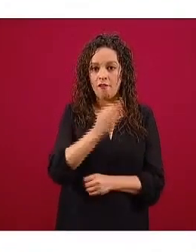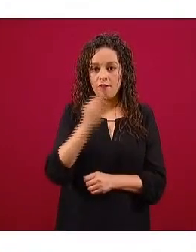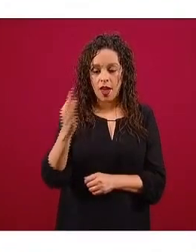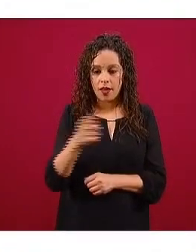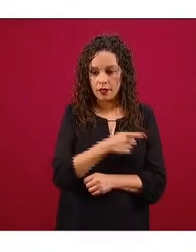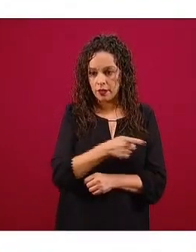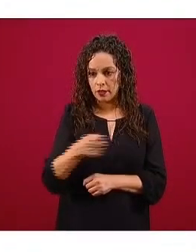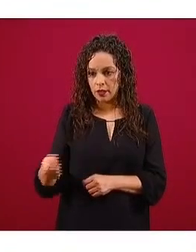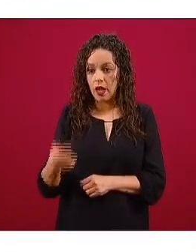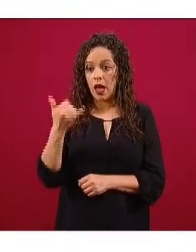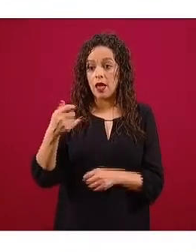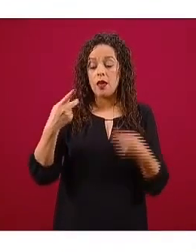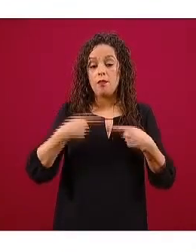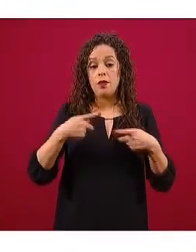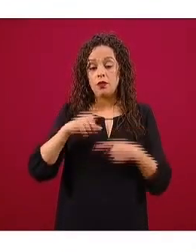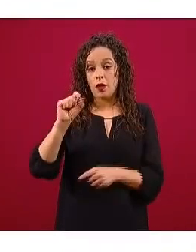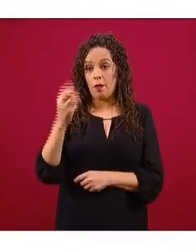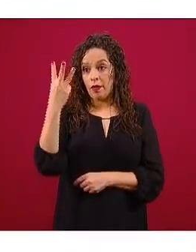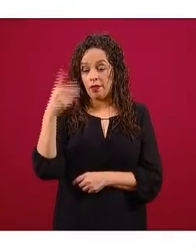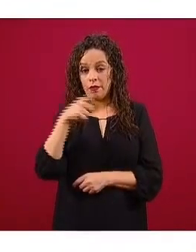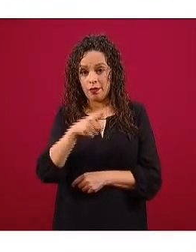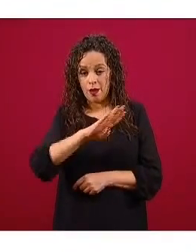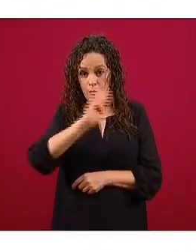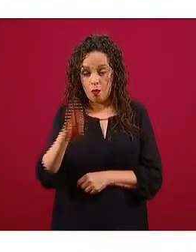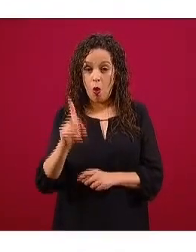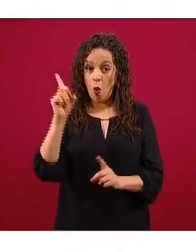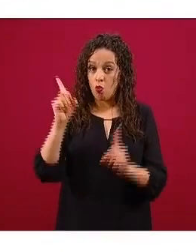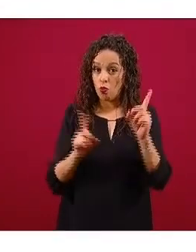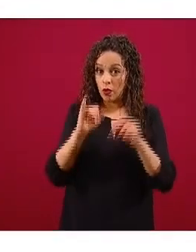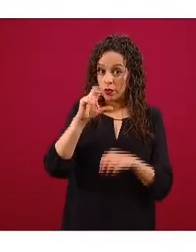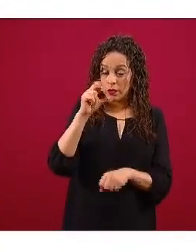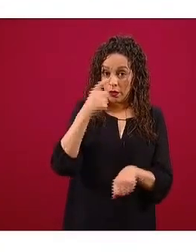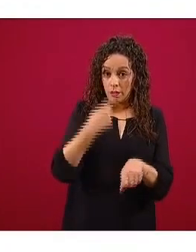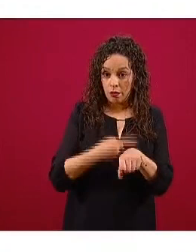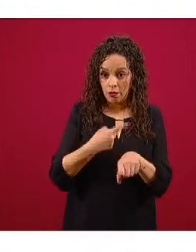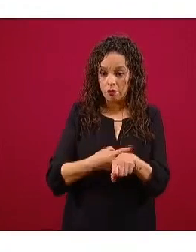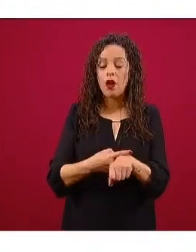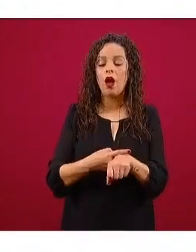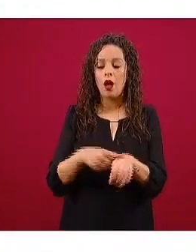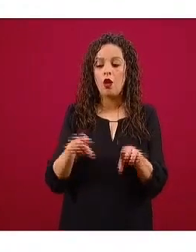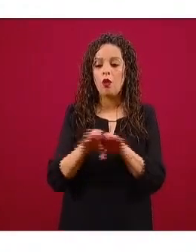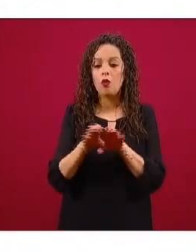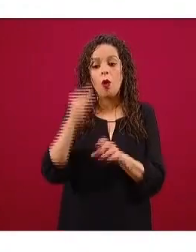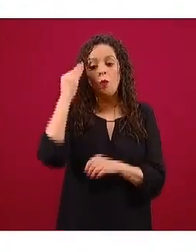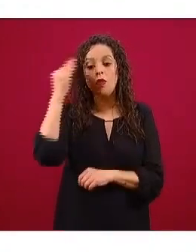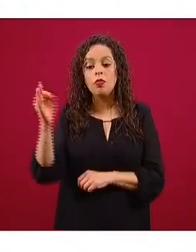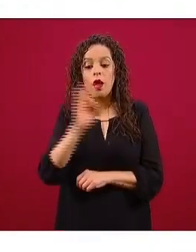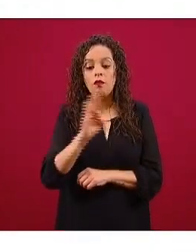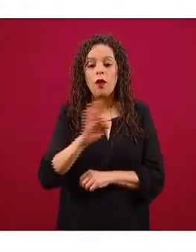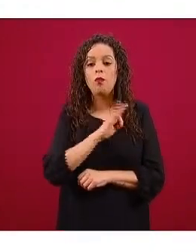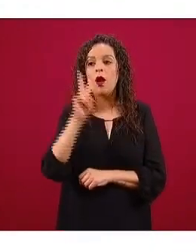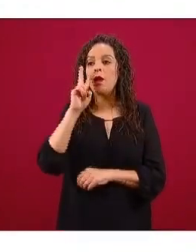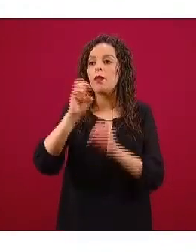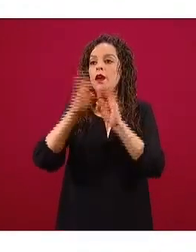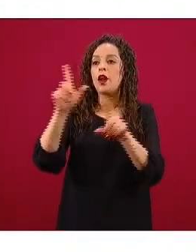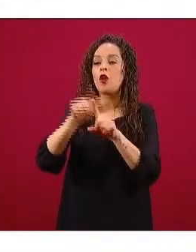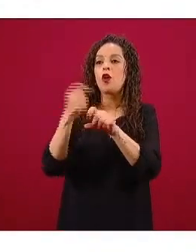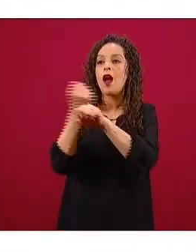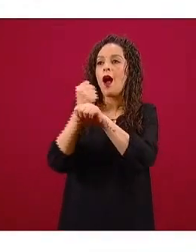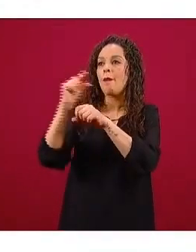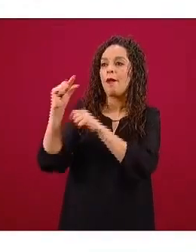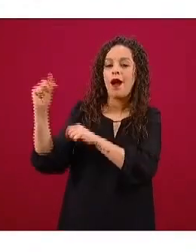23 defunciones aún sospechosas cómo están también distribuidas en el tiempo, y por lo tanto donde podríamos esperar todavía un